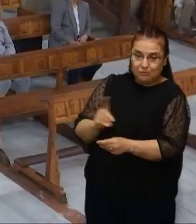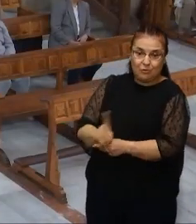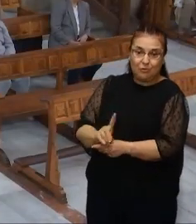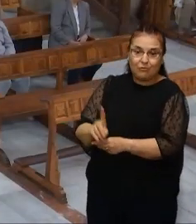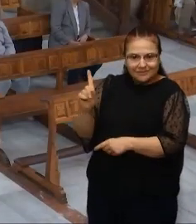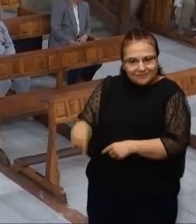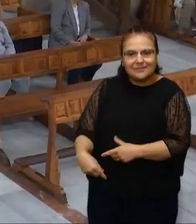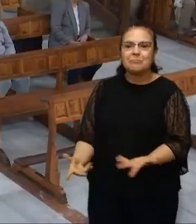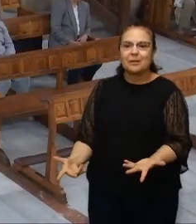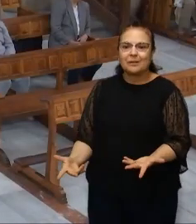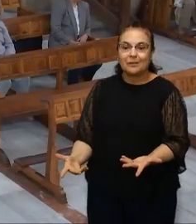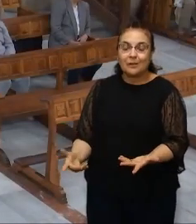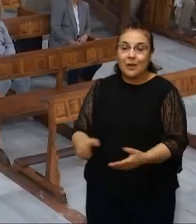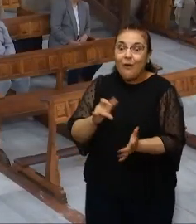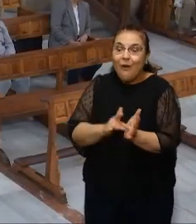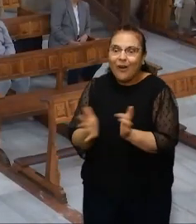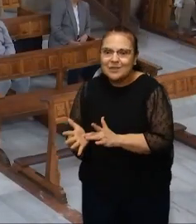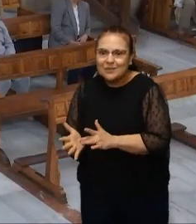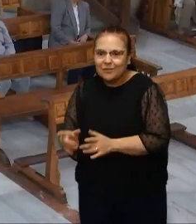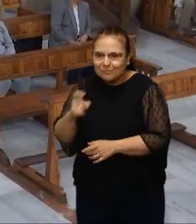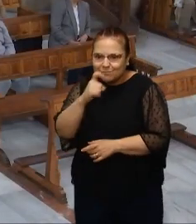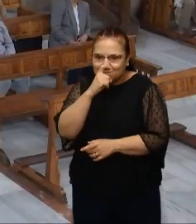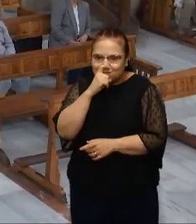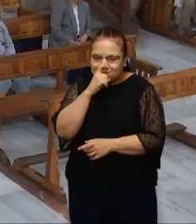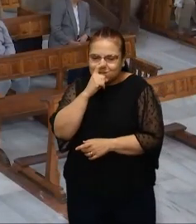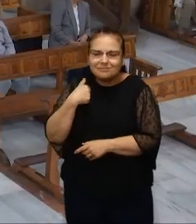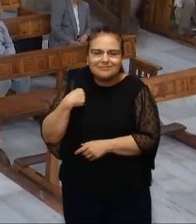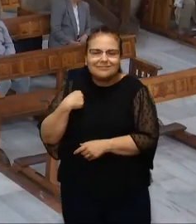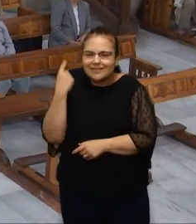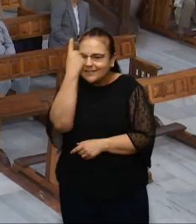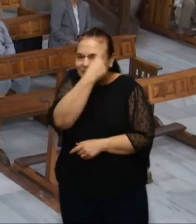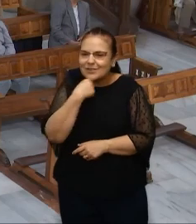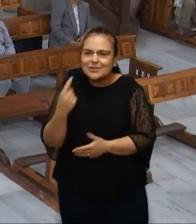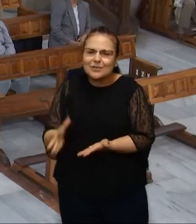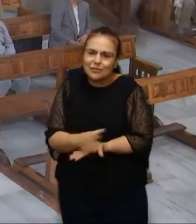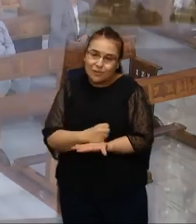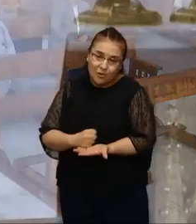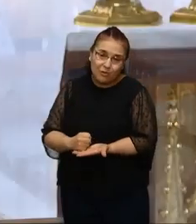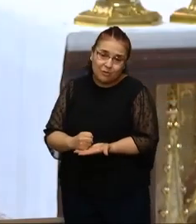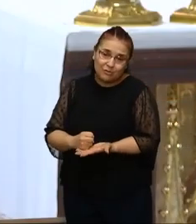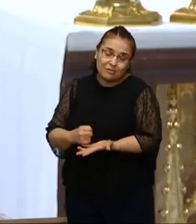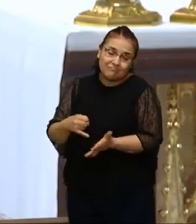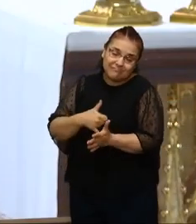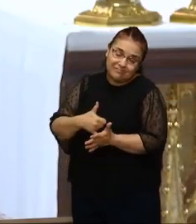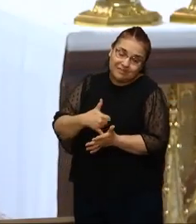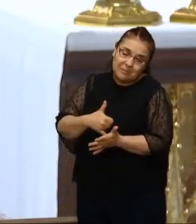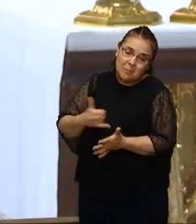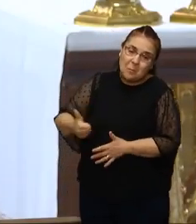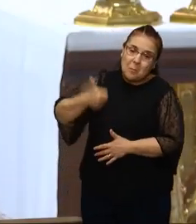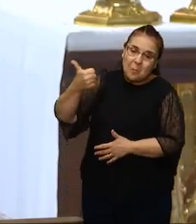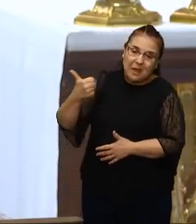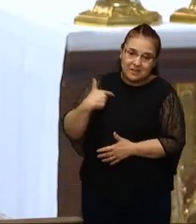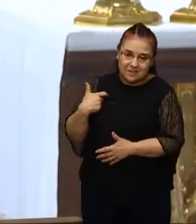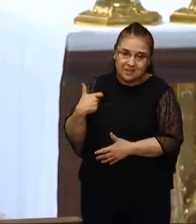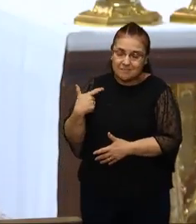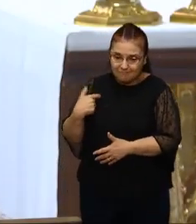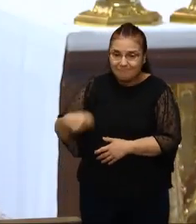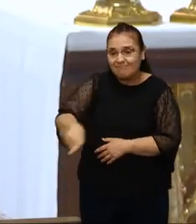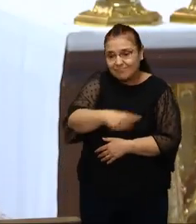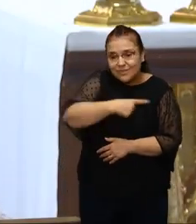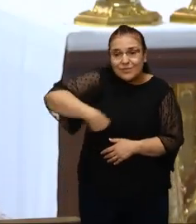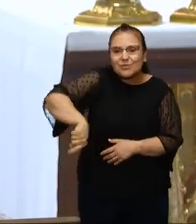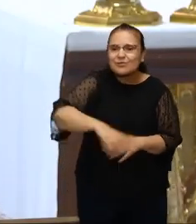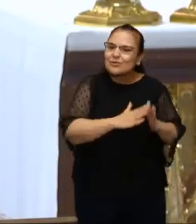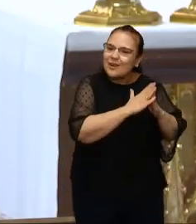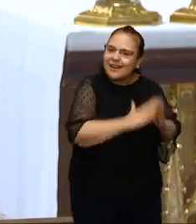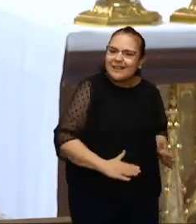Jesús nos llama hoy a reconocerle en el rostro de todos, sobre todo de los más vulnerables, y nos desafía a ser una